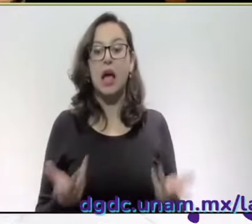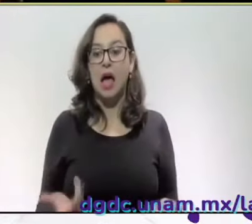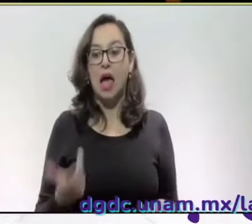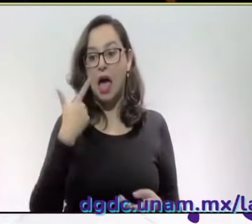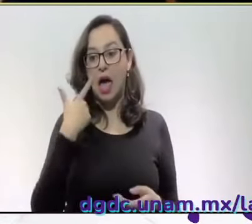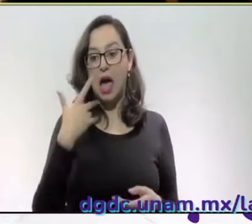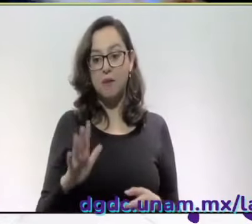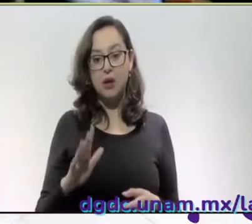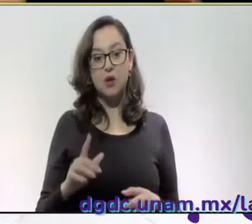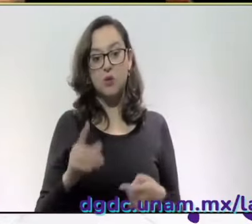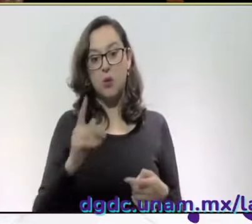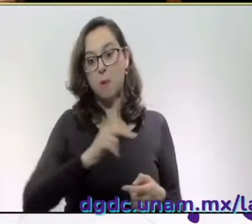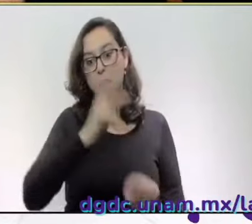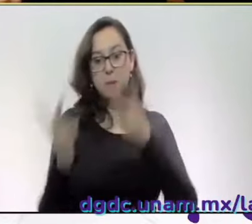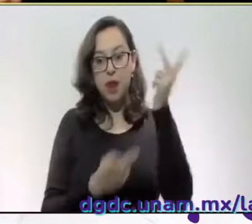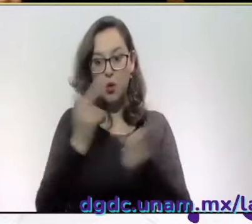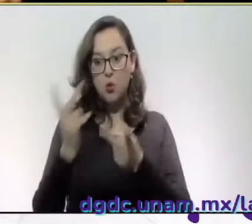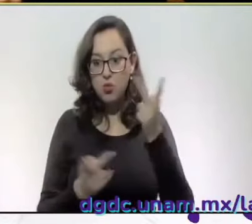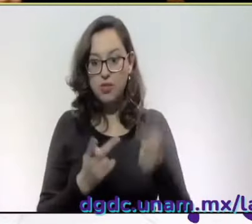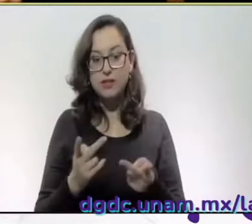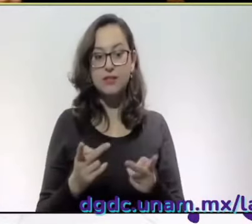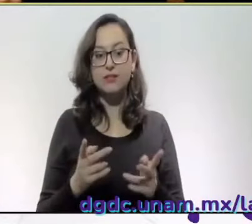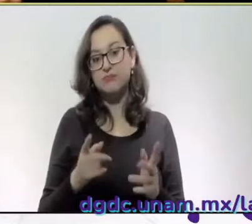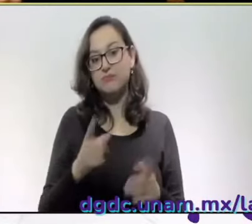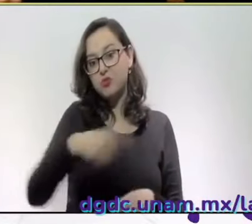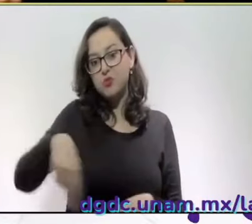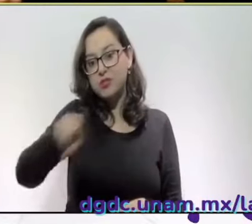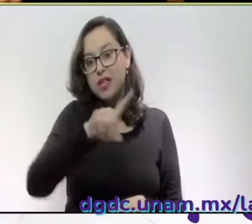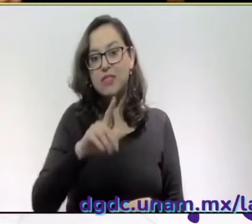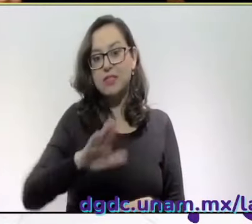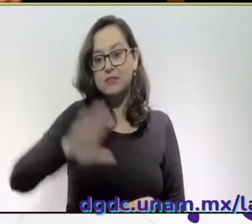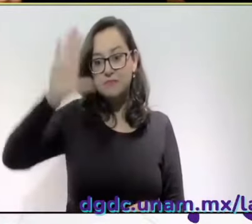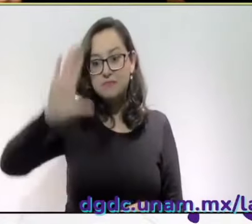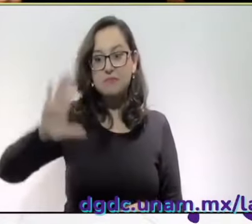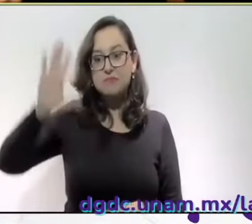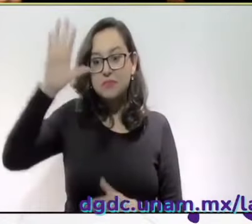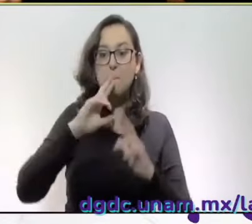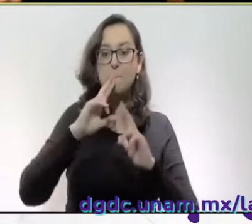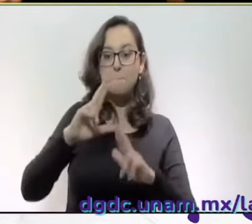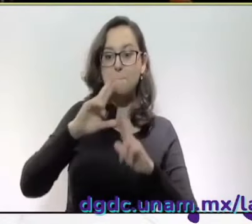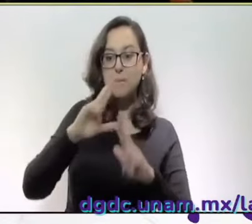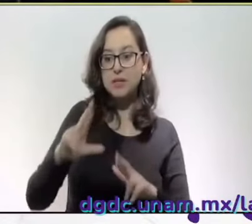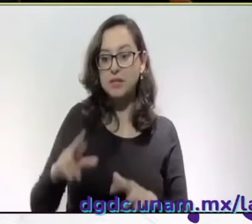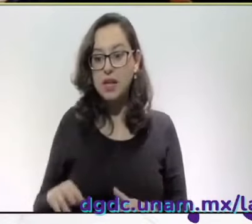les voy a hacer una a una o como ustedes quieran, alzar la mano y responderla,